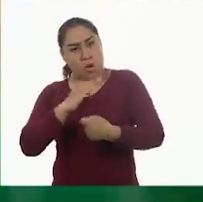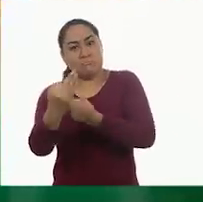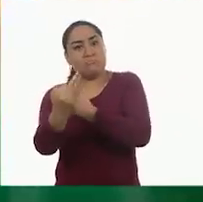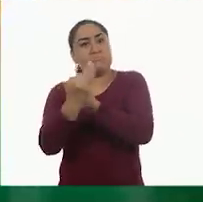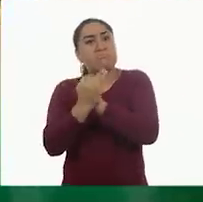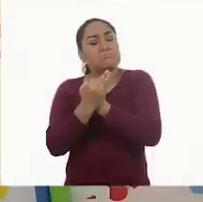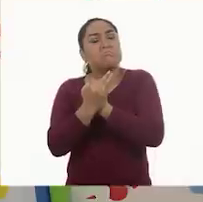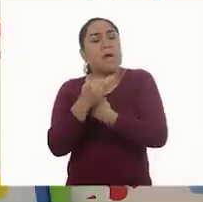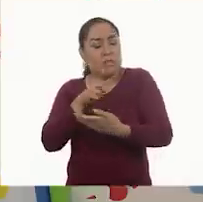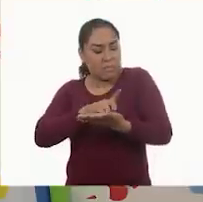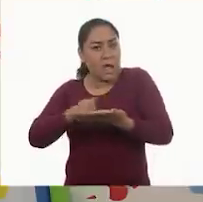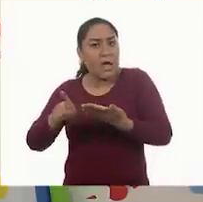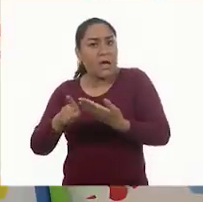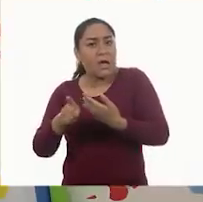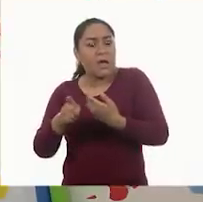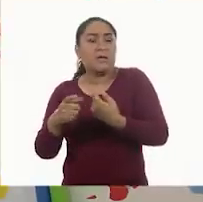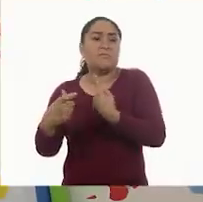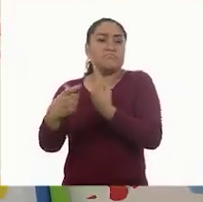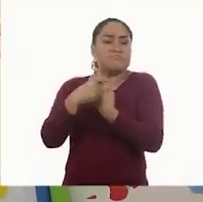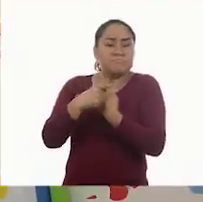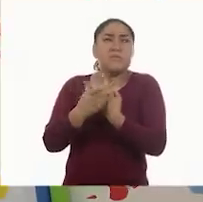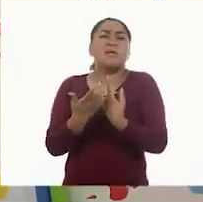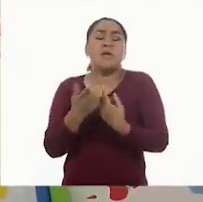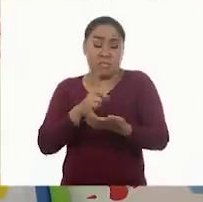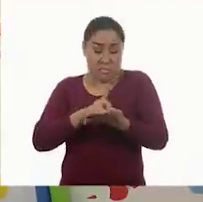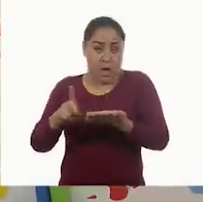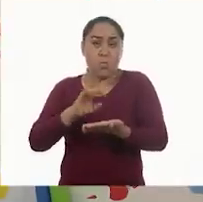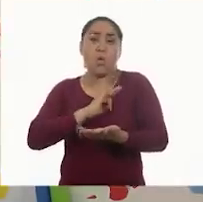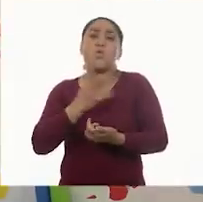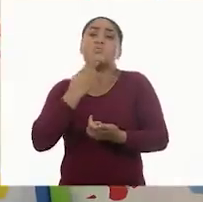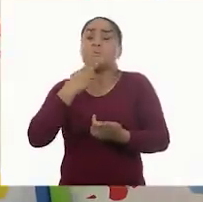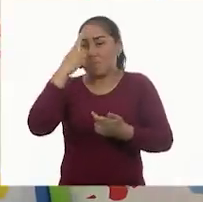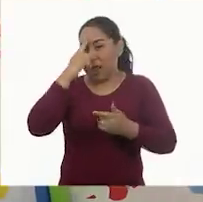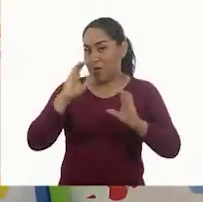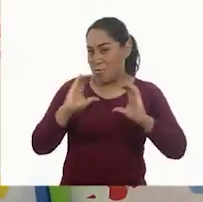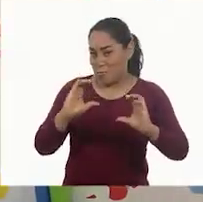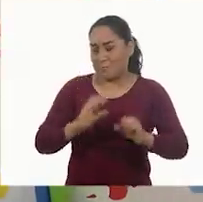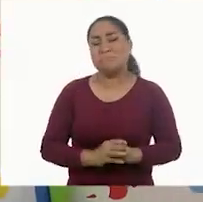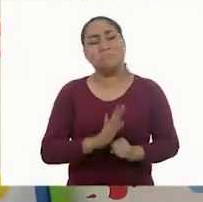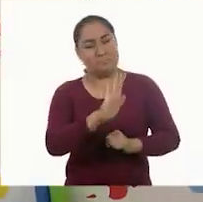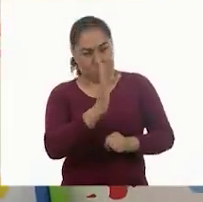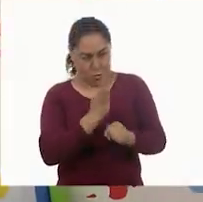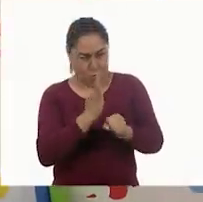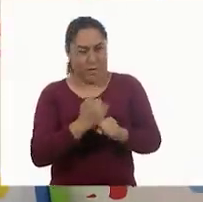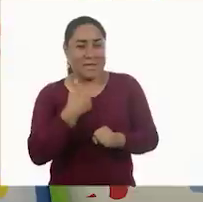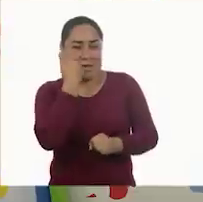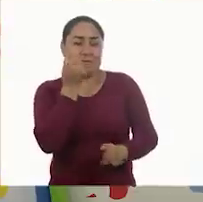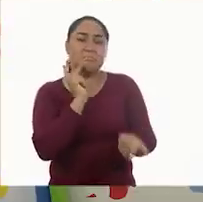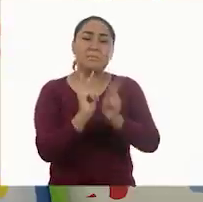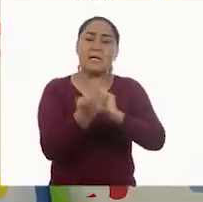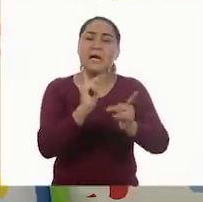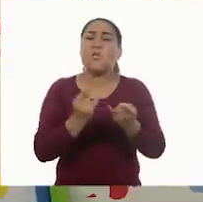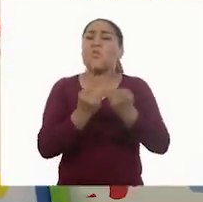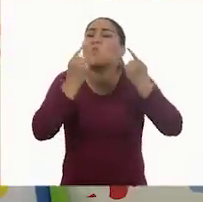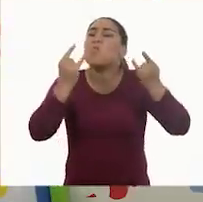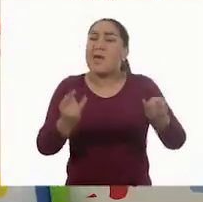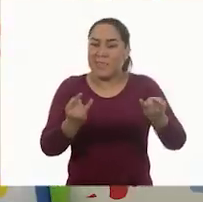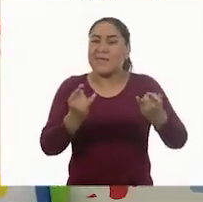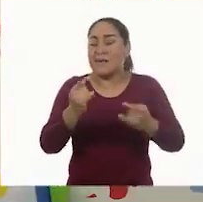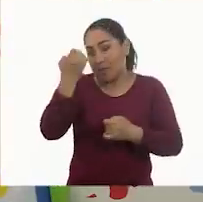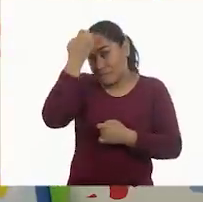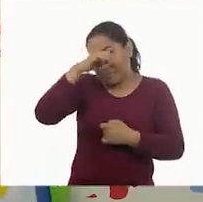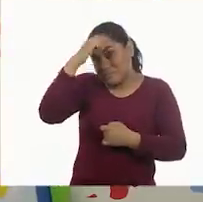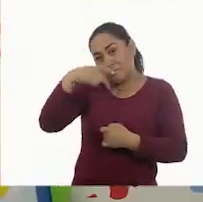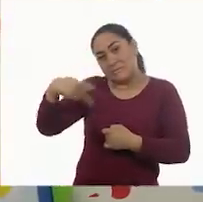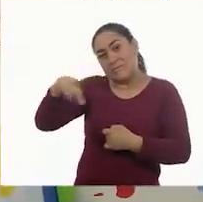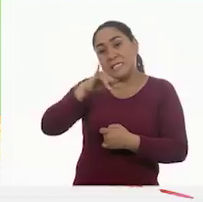nuestros derechos nos ayudan a cuidarnos. ¿Qué les parece si les platico de un cuento y la experiencia de Inés? ¿Están de